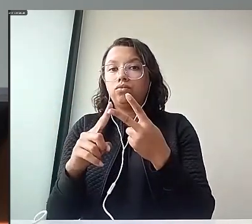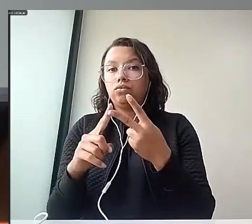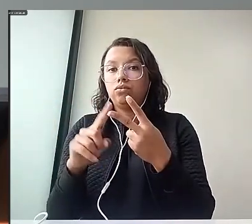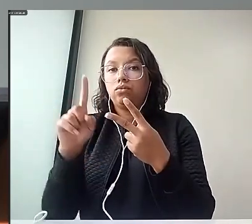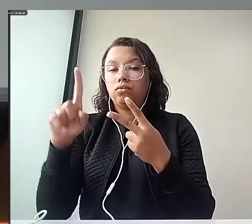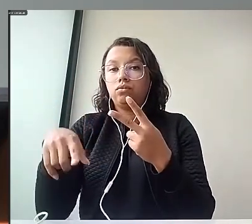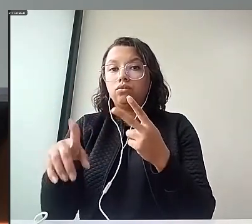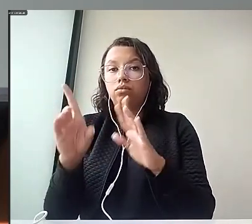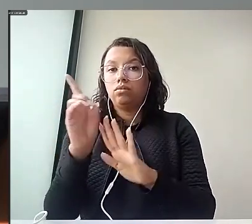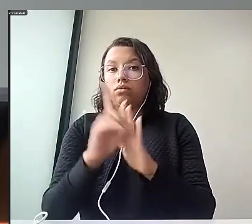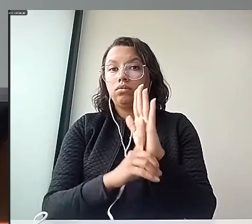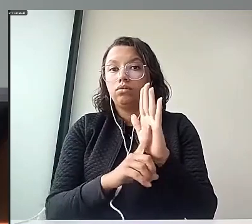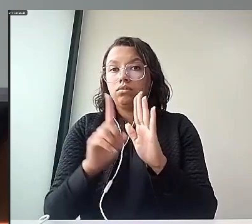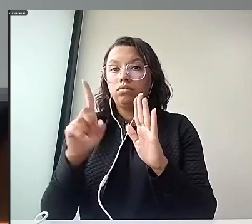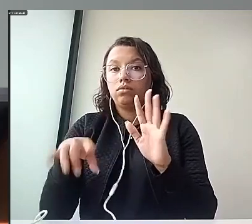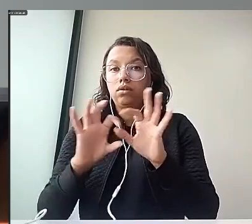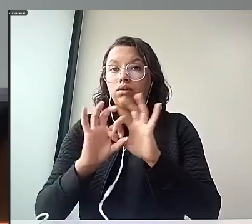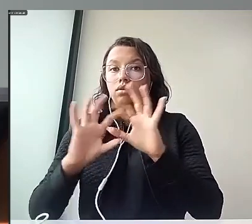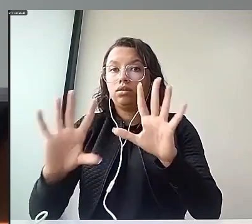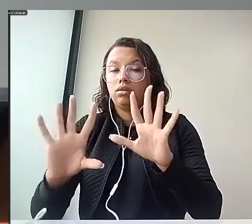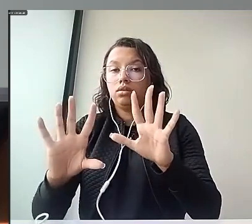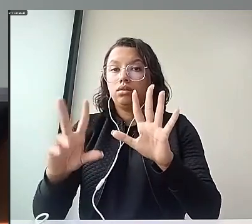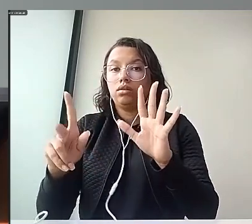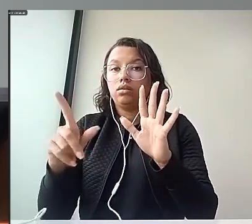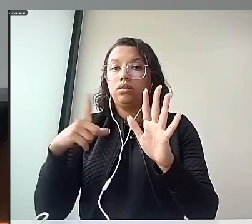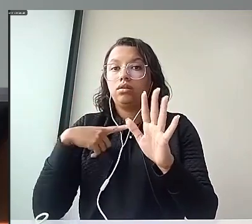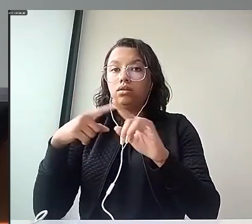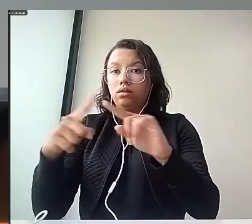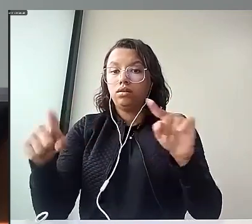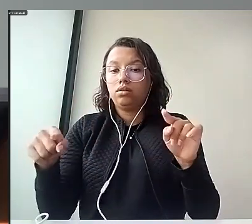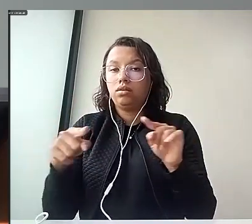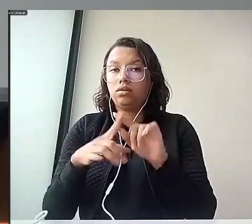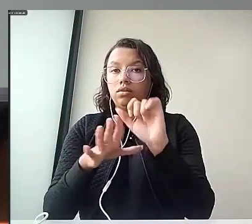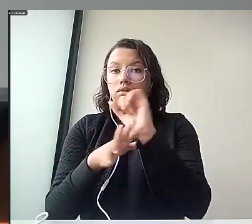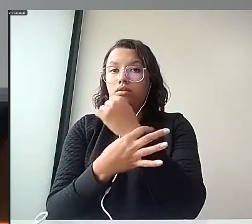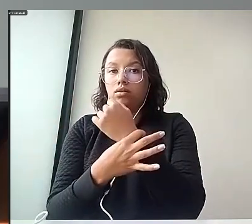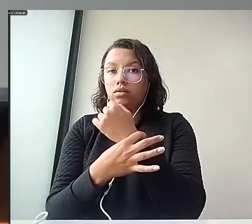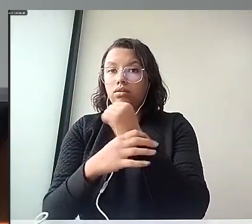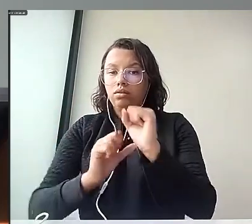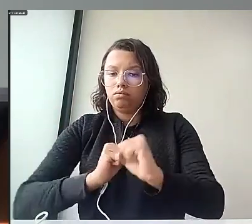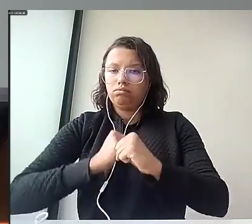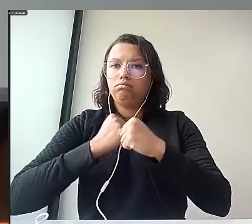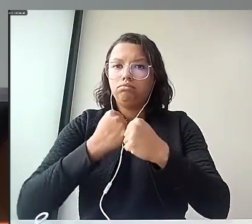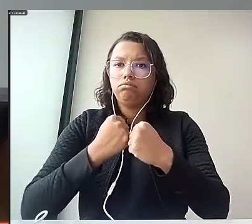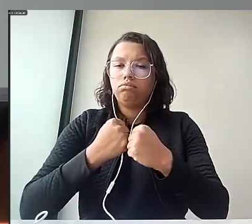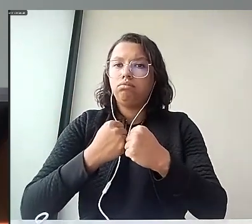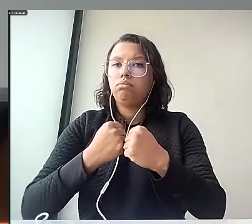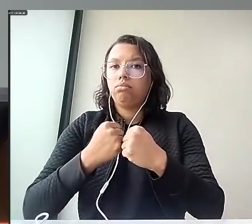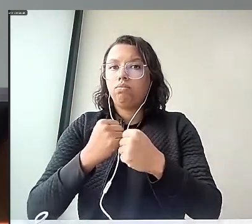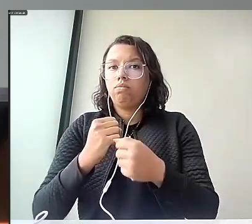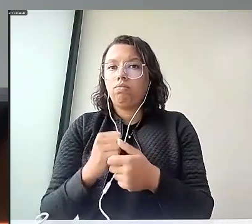derechos son la libertad, la propiedad, la seguridad y la resistencia a la opresión.